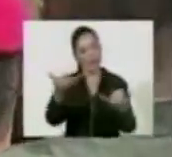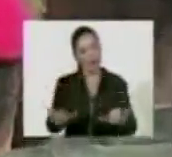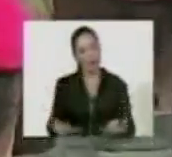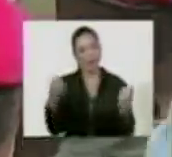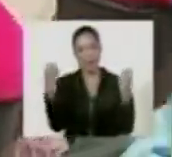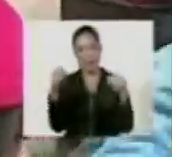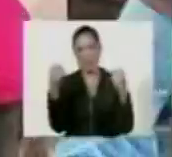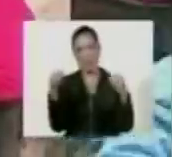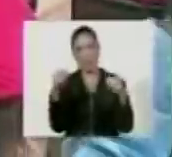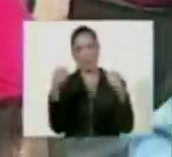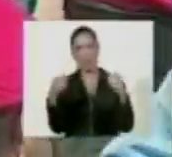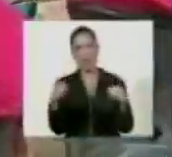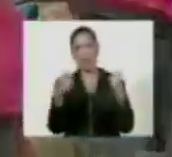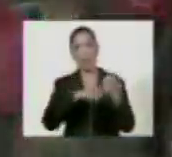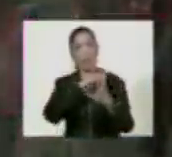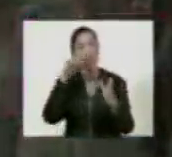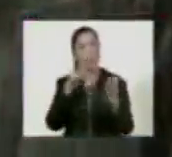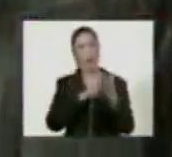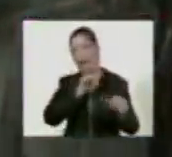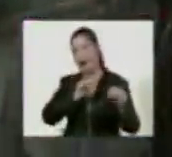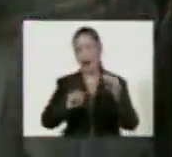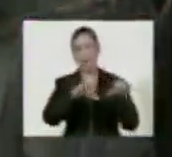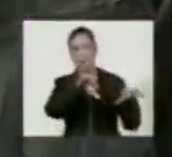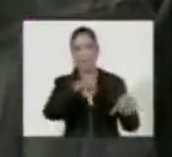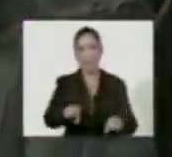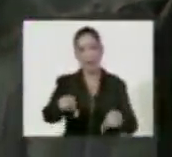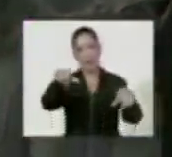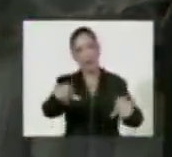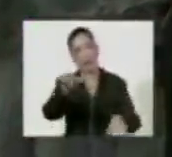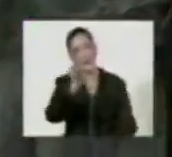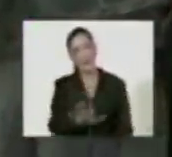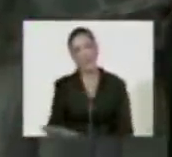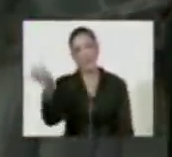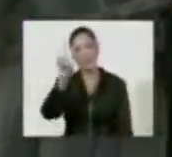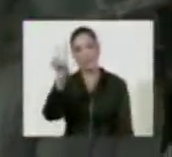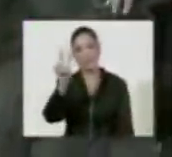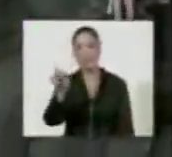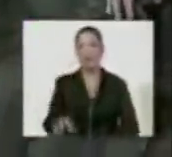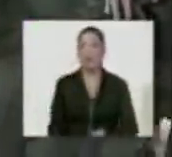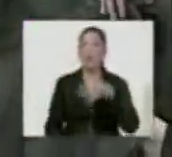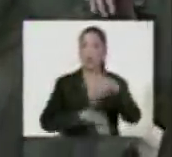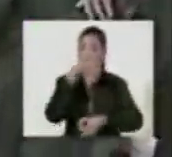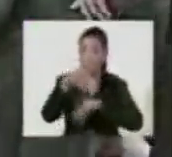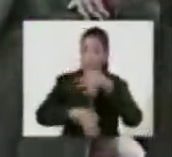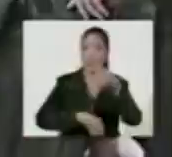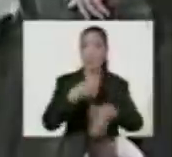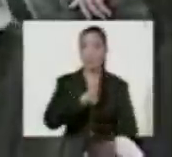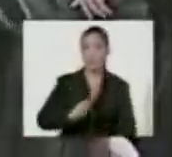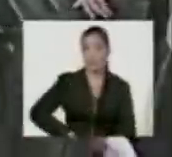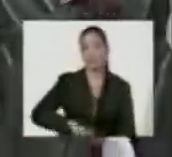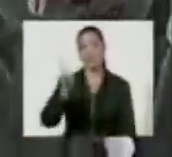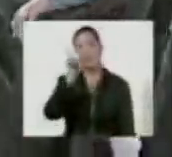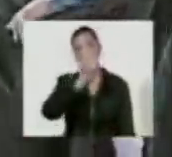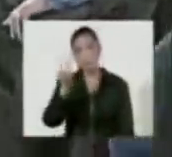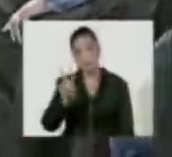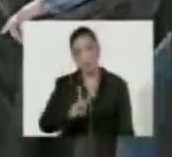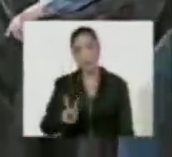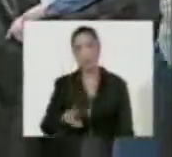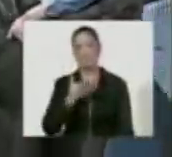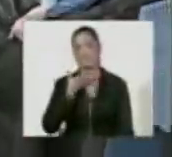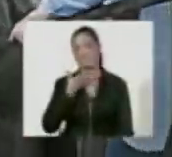ejercicio de acción integral antiimperialista en nuestro país, así lo destacaba el jefe de Estado venezolano, quien rechazaba